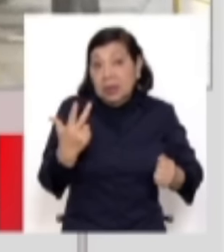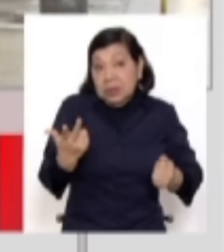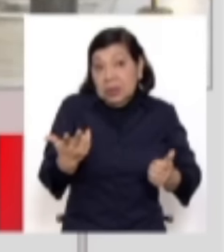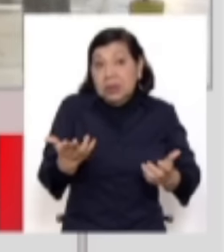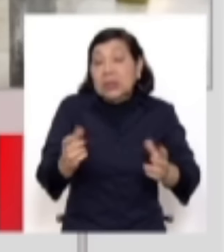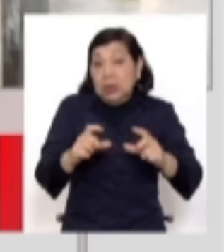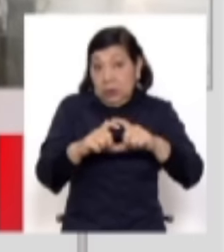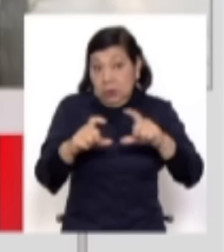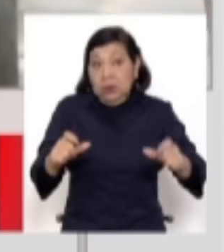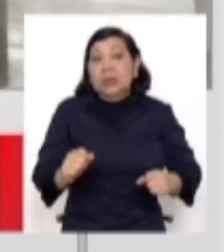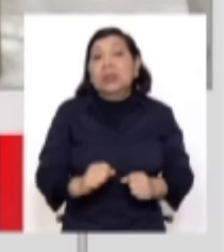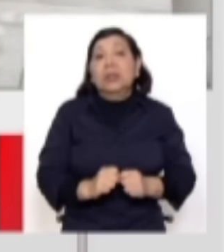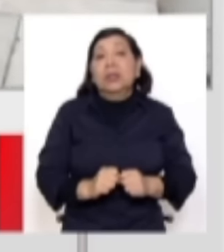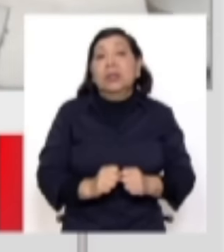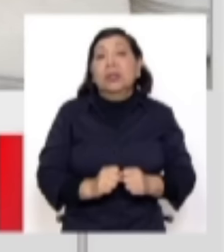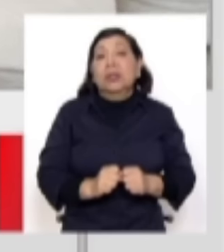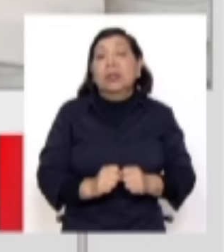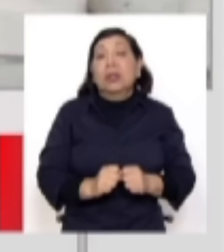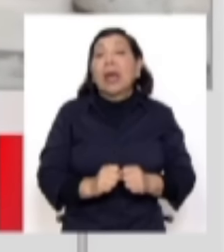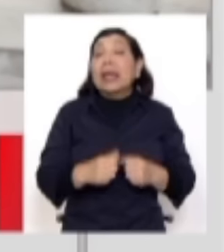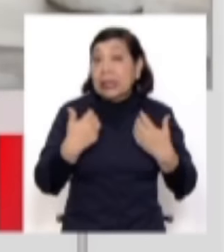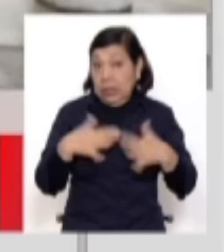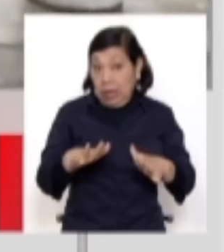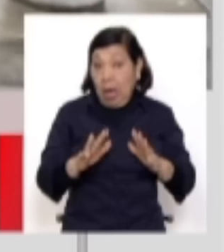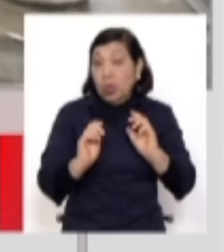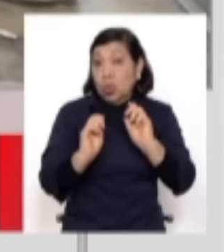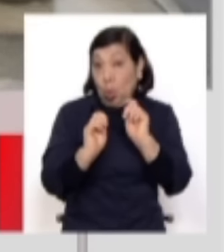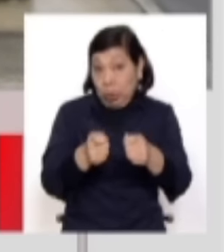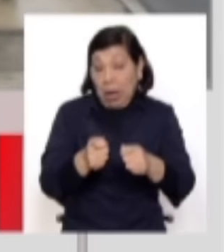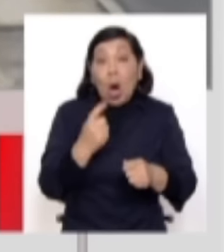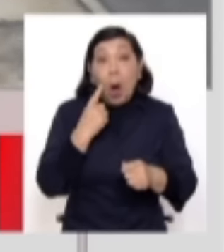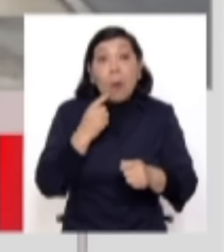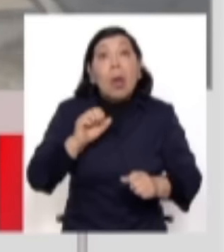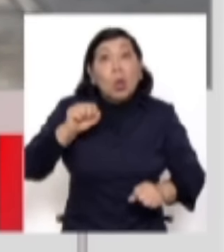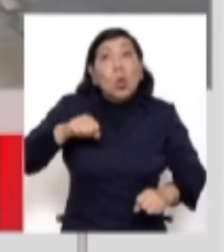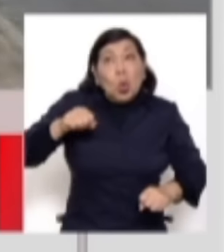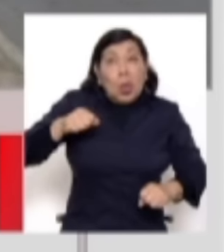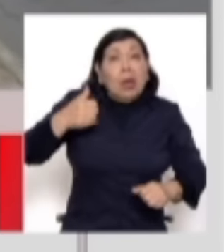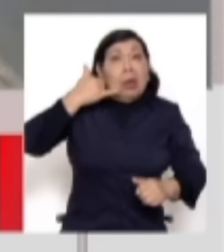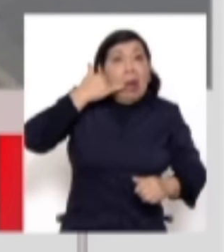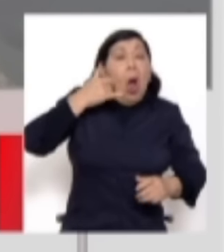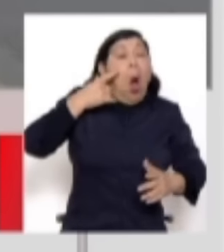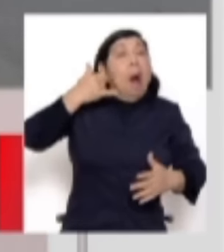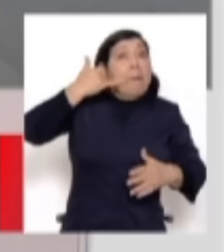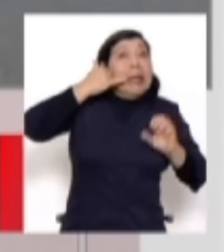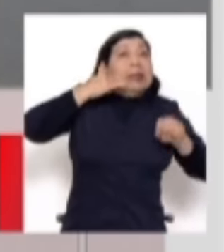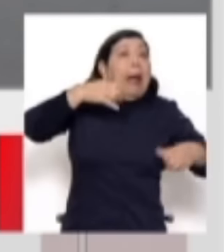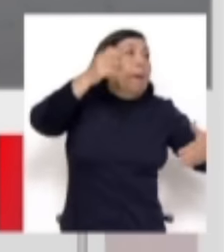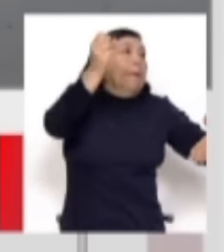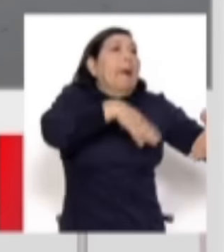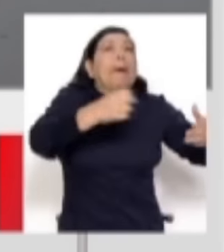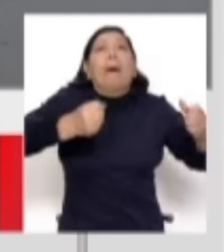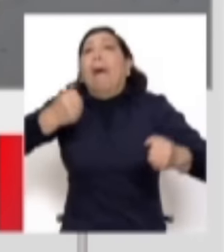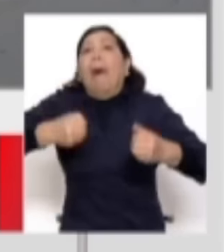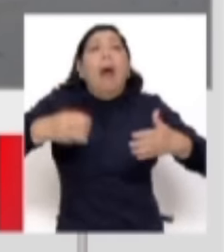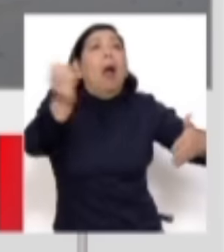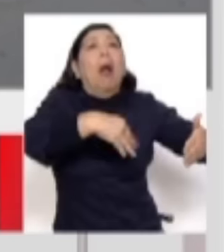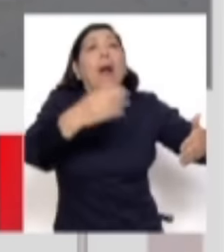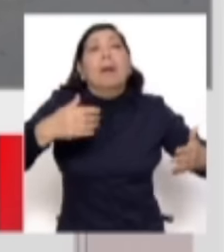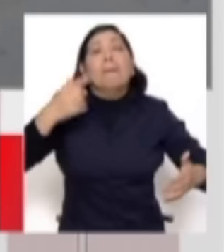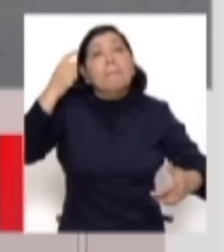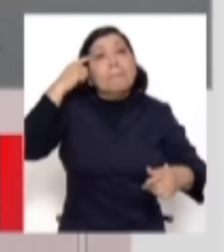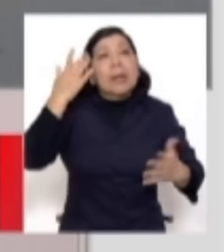346 la placa. Y ya, le hace la entrega. Y mi hijo ha sacado todas esas pertenencias corriendo y no